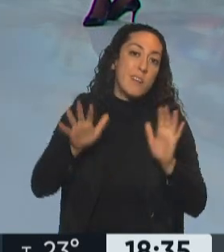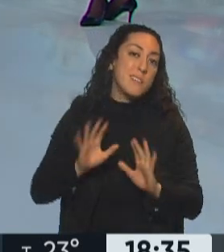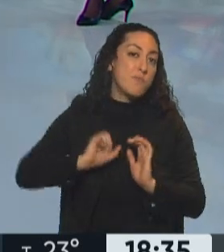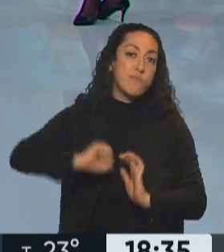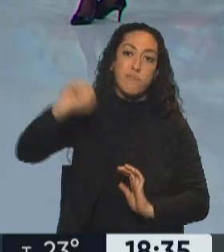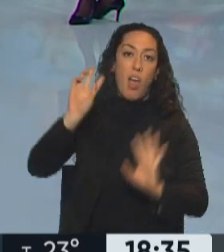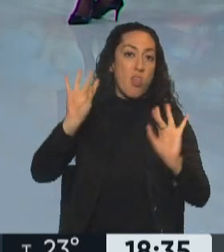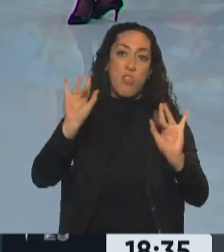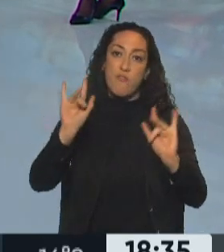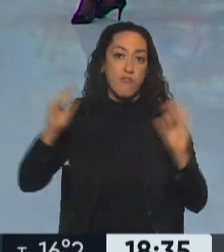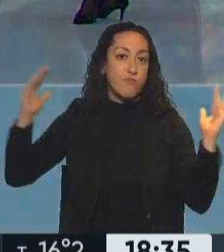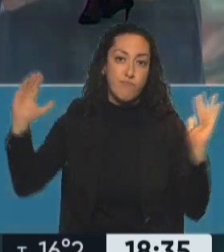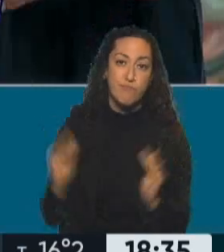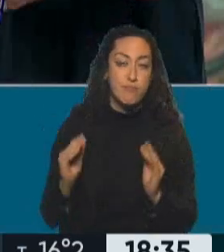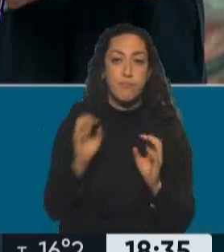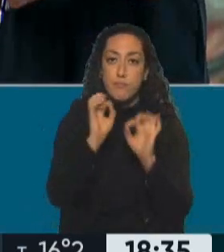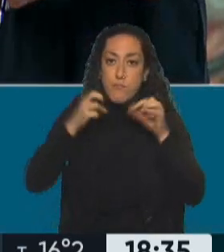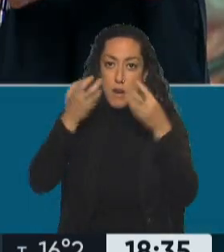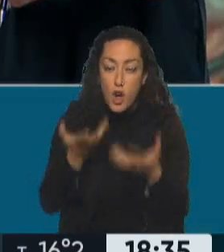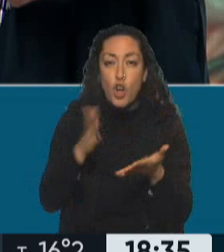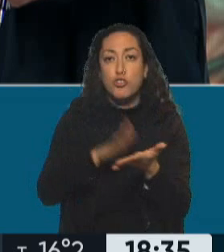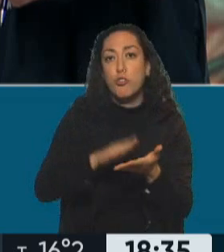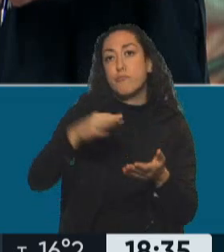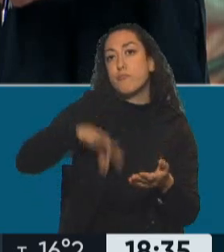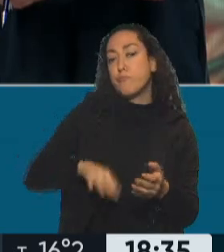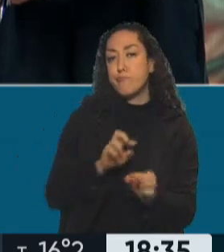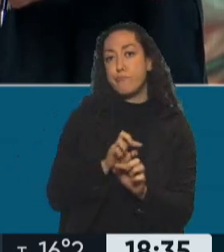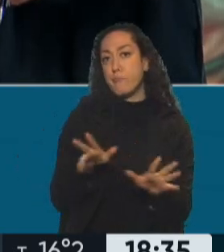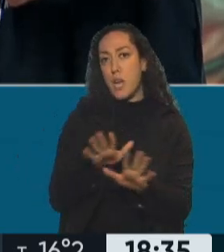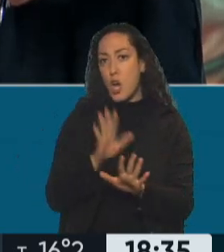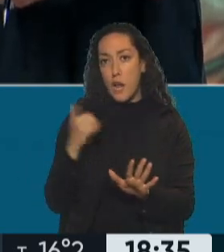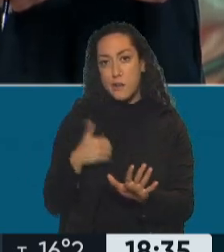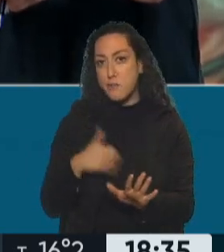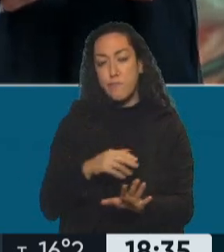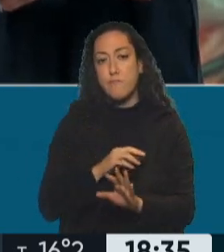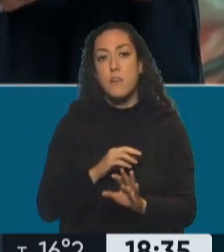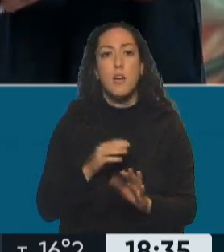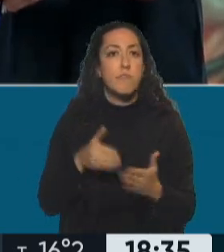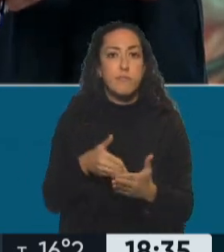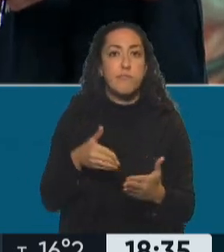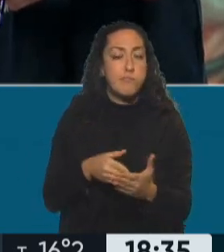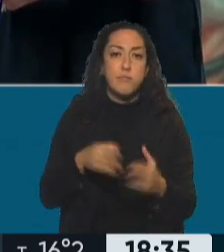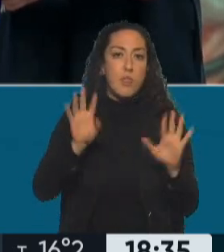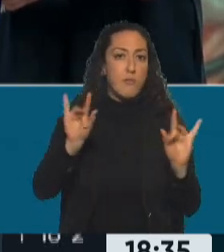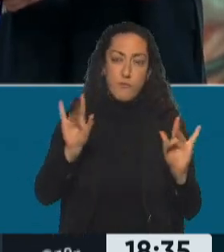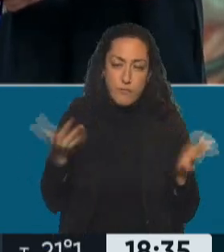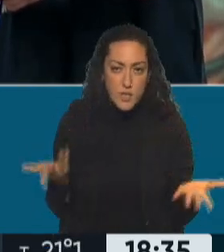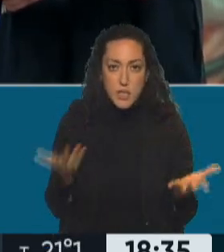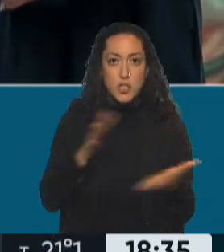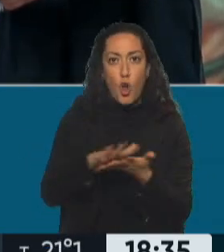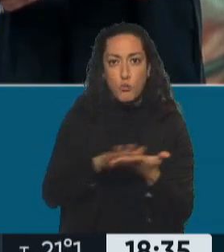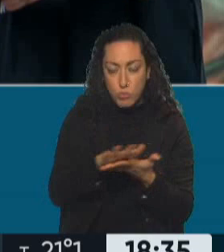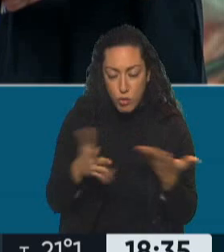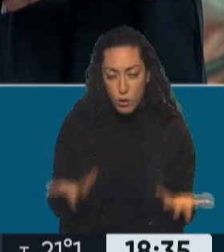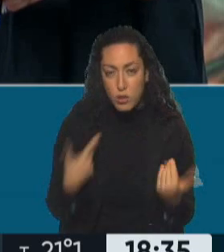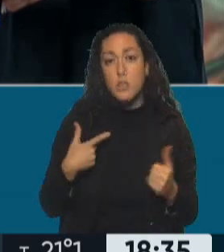difíciles para la recuperación del poder adquisitivo, ¿no? Uno de los obstáculos más complicados para atravesar.